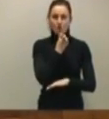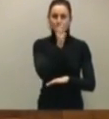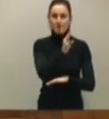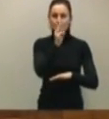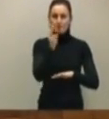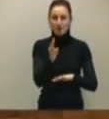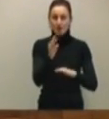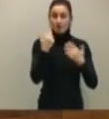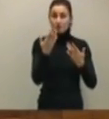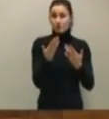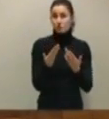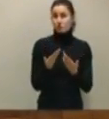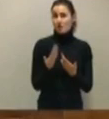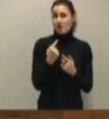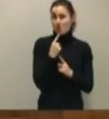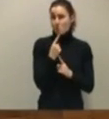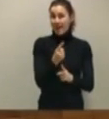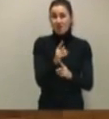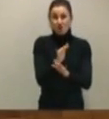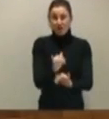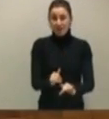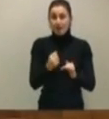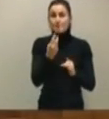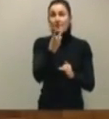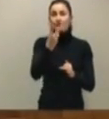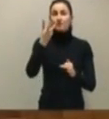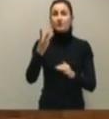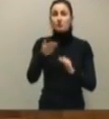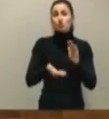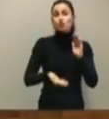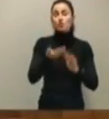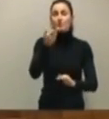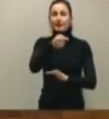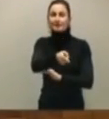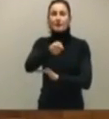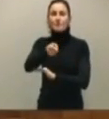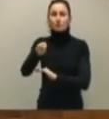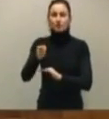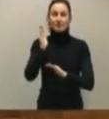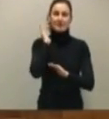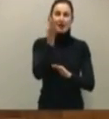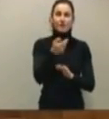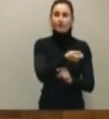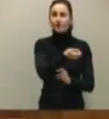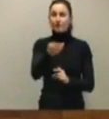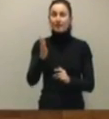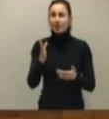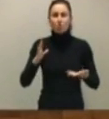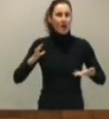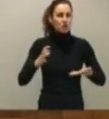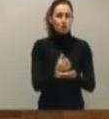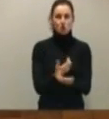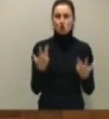un año ha acometido hasta 23 subidas impositivas, afectando a todo el orbe tributario